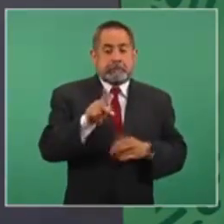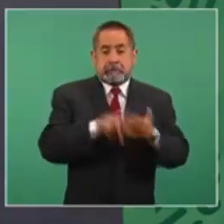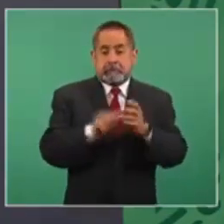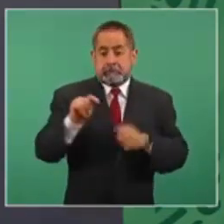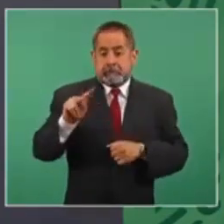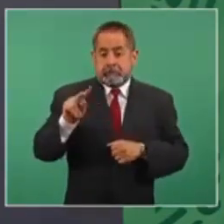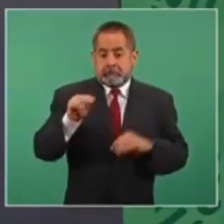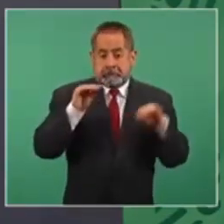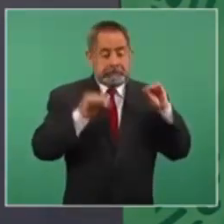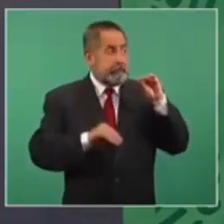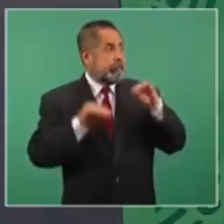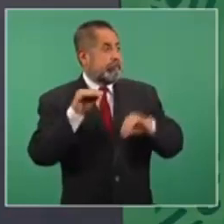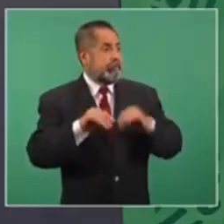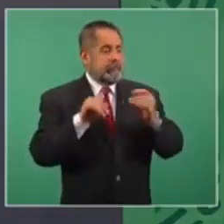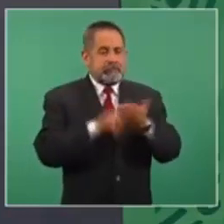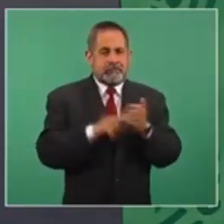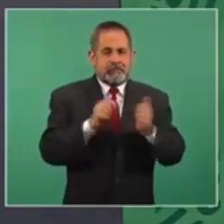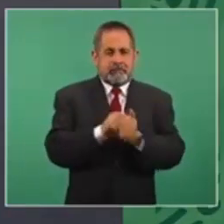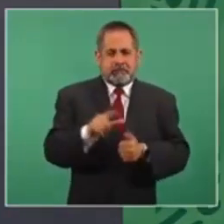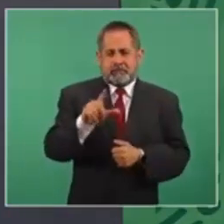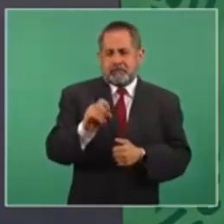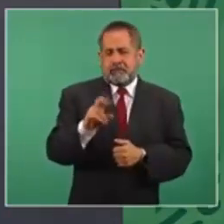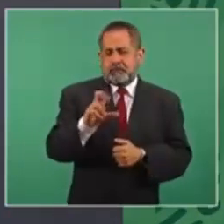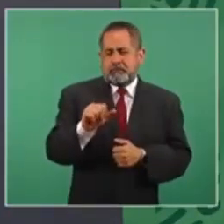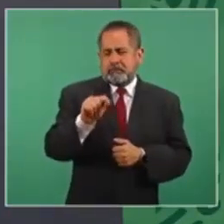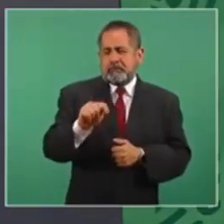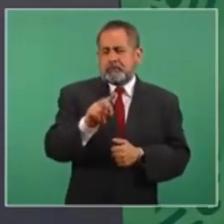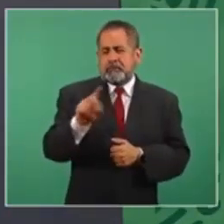que hicieron en el programa de Loret de Mola.